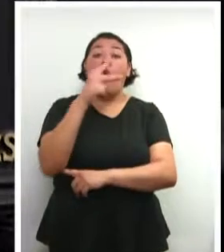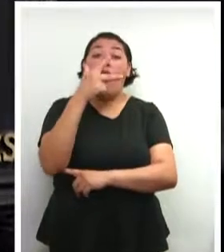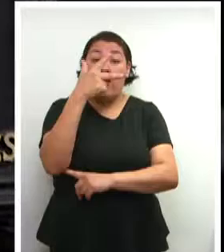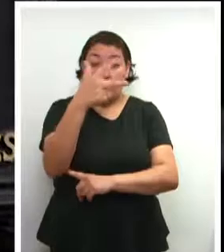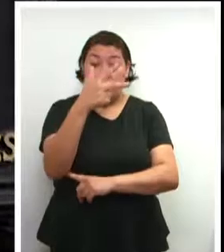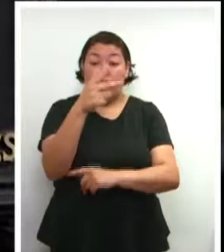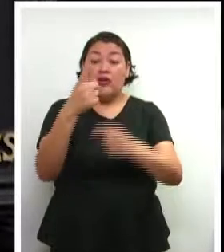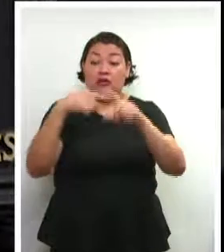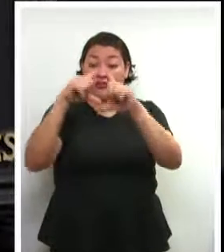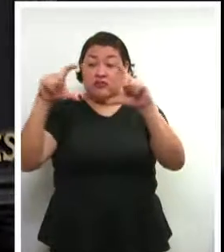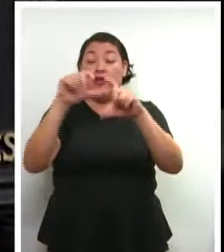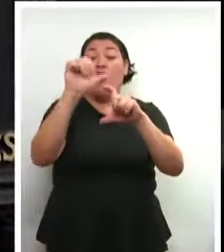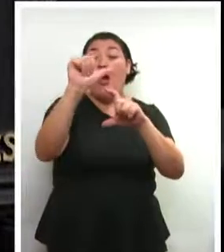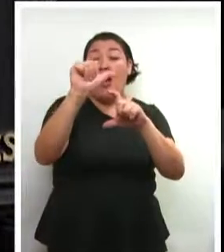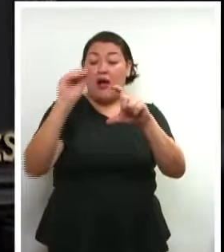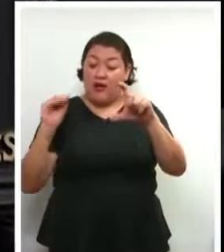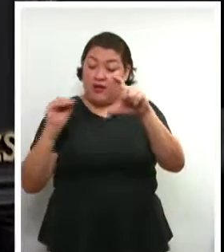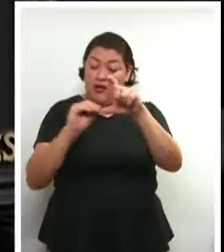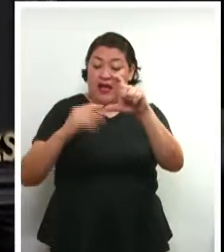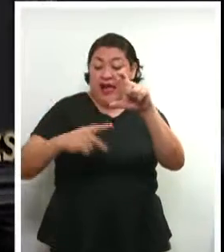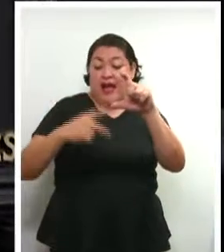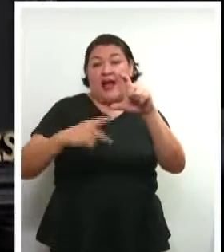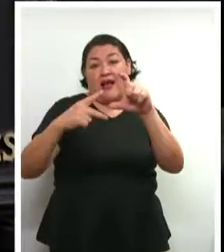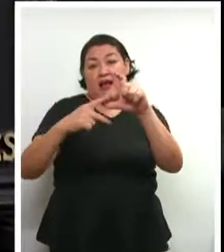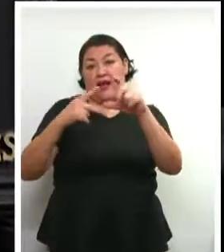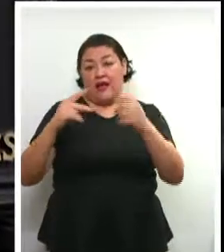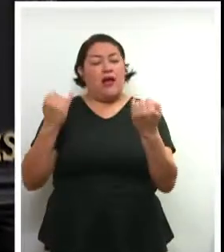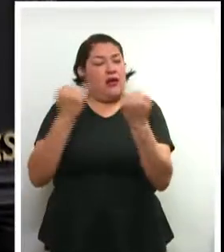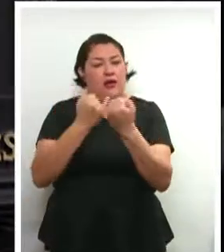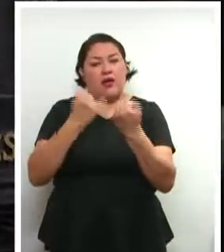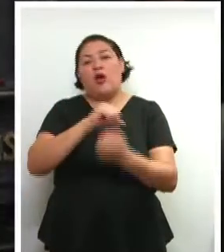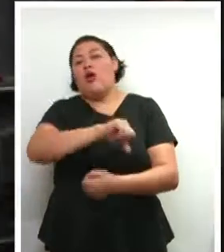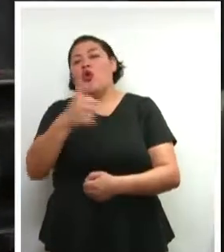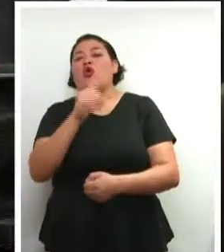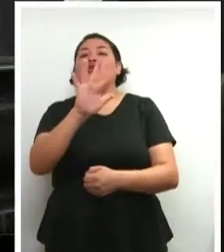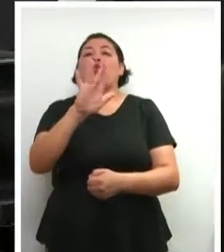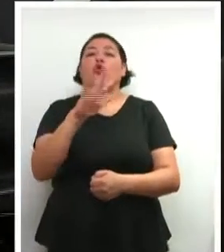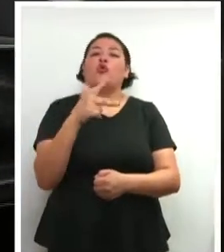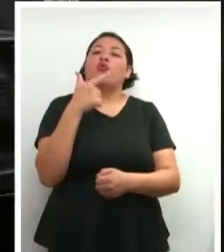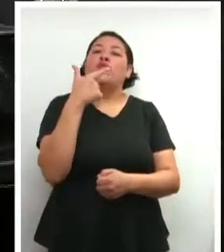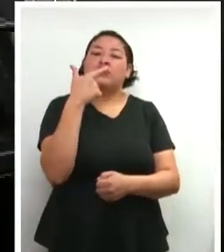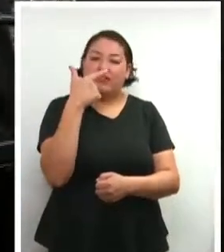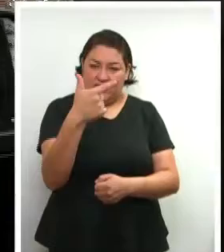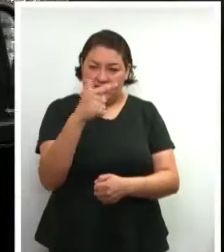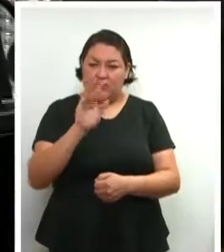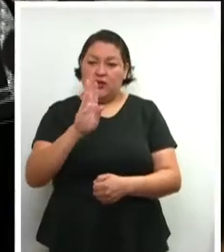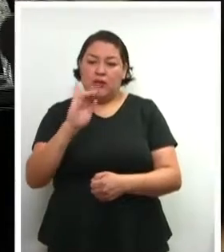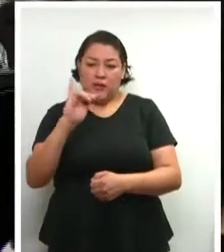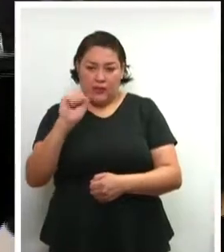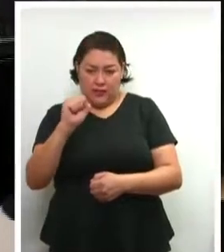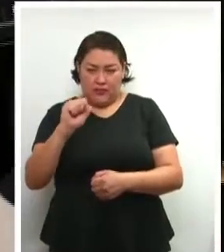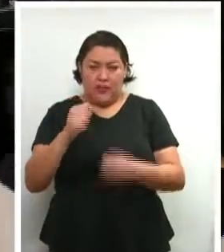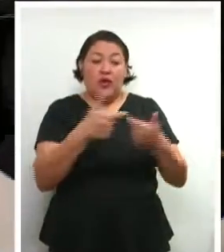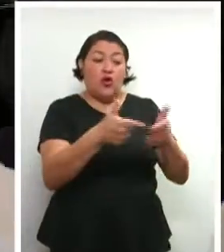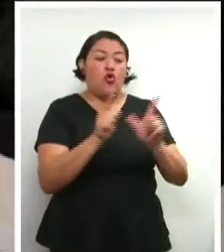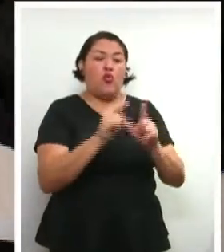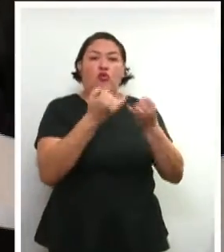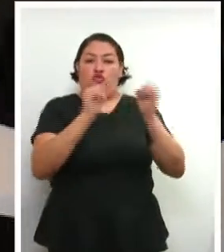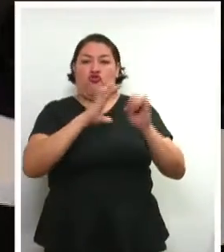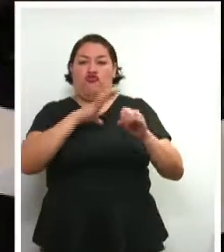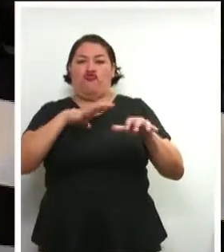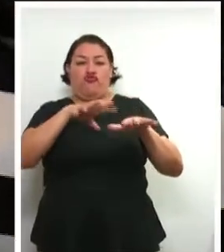A, el inciso K, así como se adiciona el artículo 57 bis en materia de los organismos autónomos de la Ciudad de